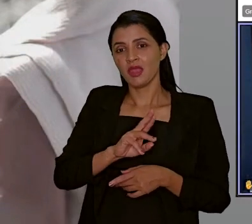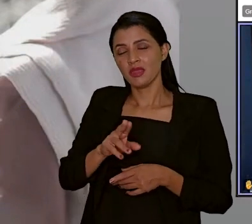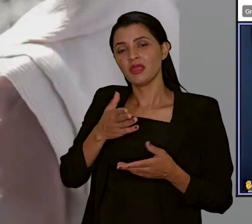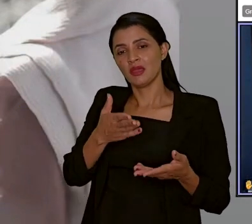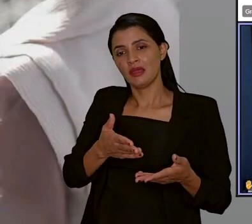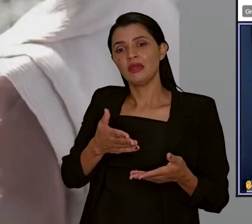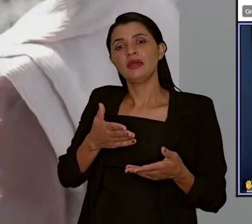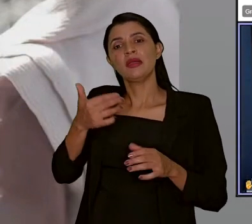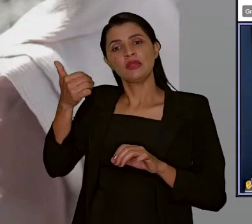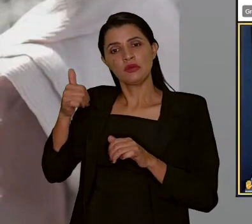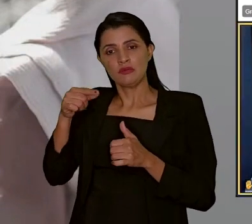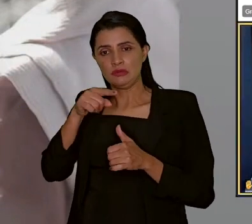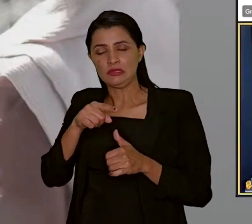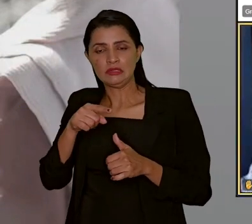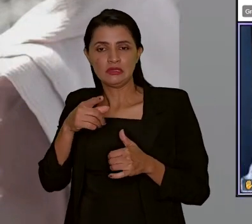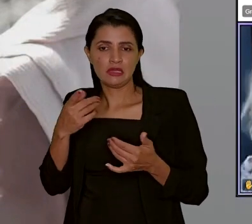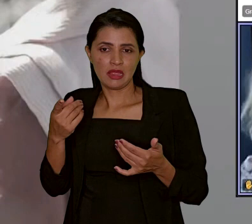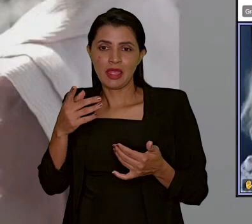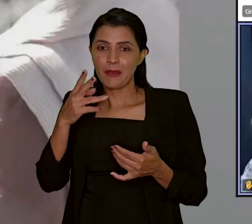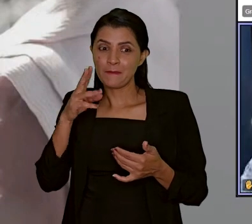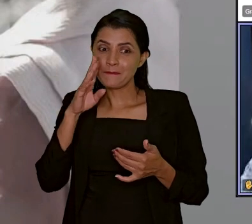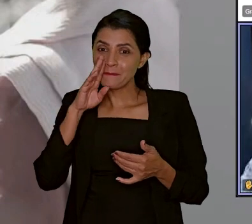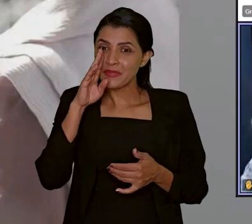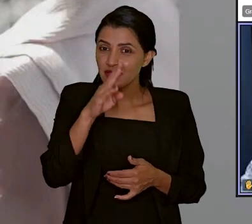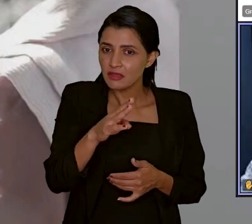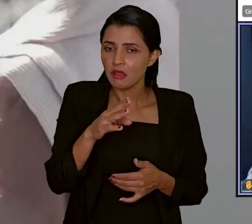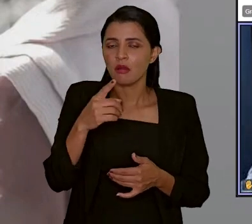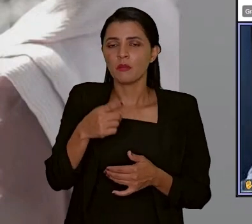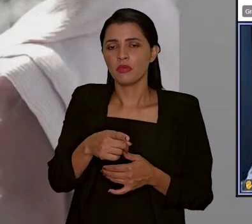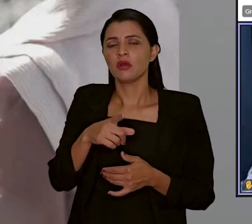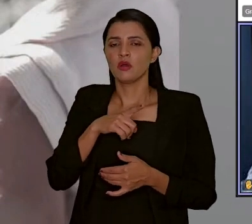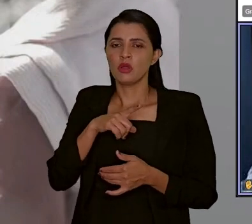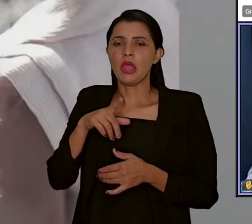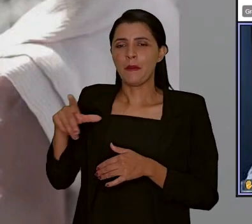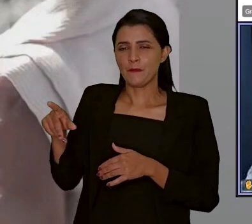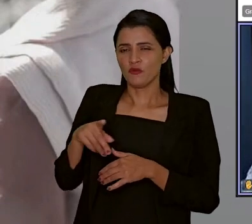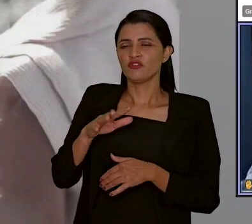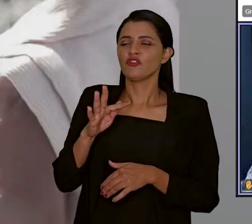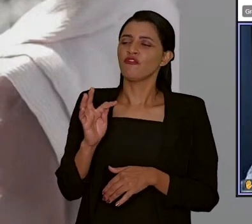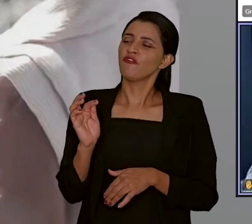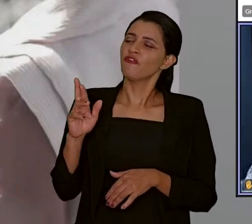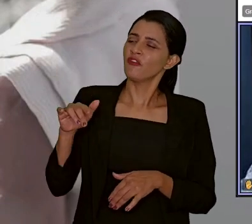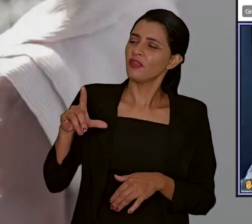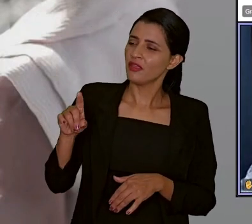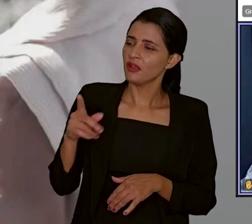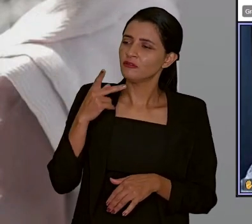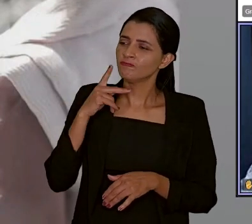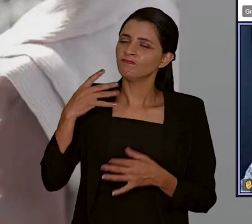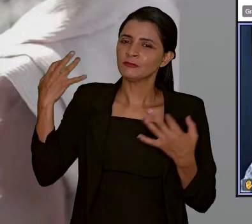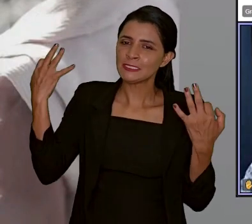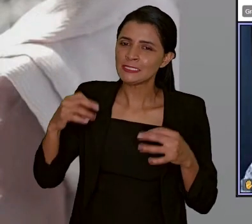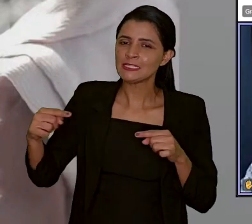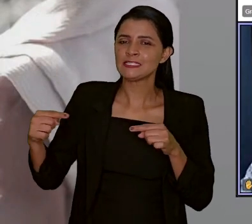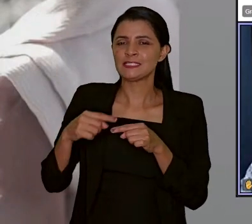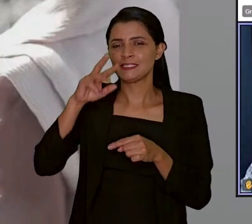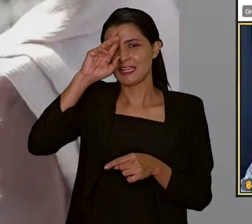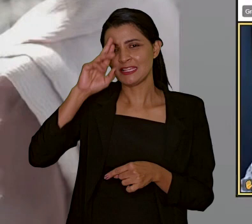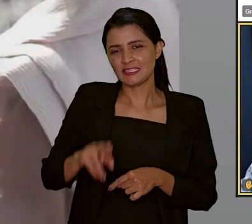que tiene mucha razón el profesor Fernando cuando dice lo delicado que